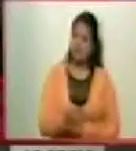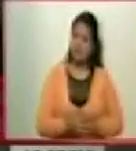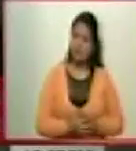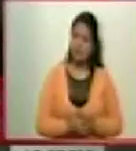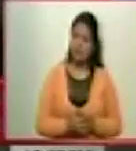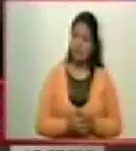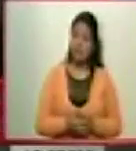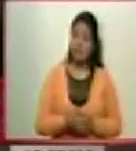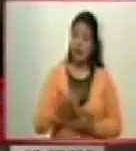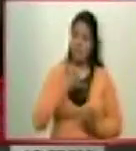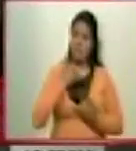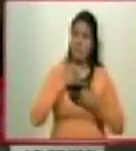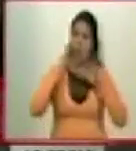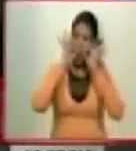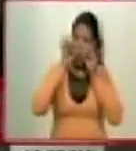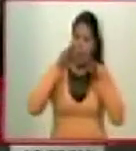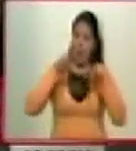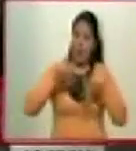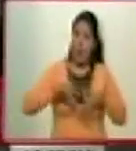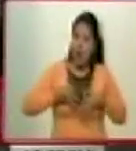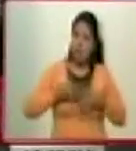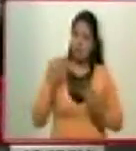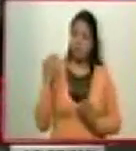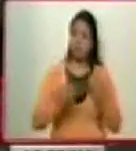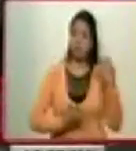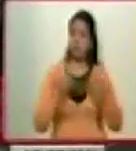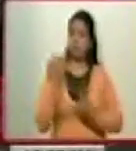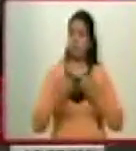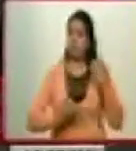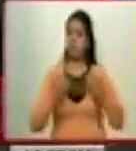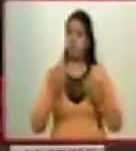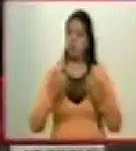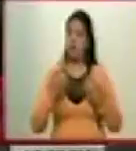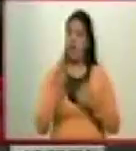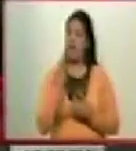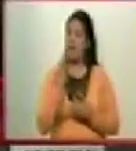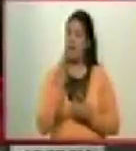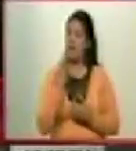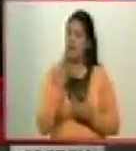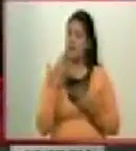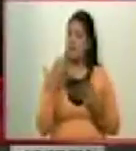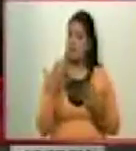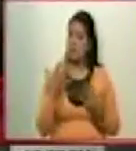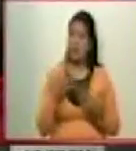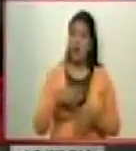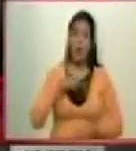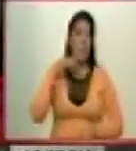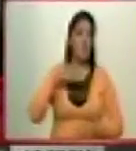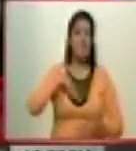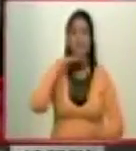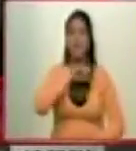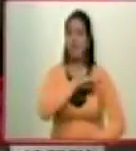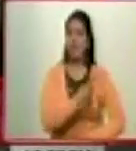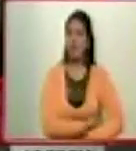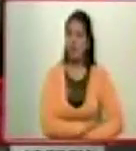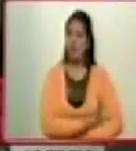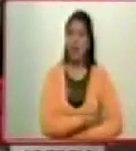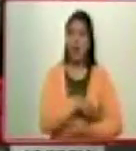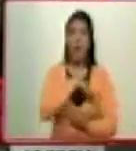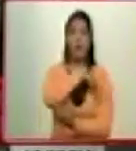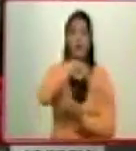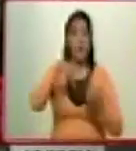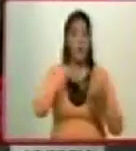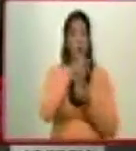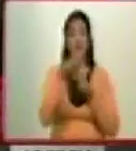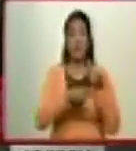y autocriticarnos como debemos hacer siempre los revolucionarios, que no hemos logrado sacarle la máxima potencia a lo que la revolución